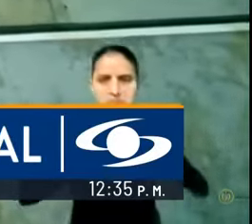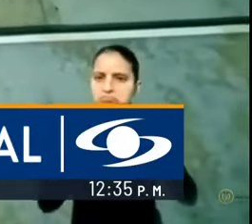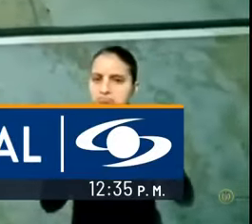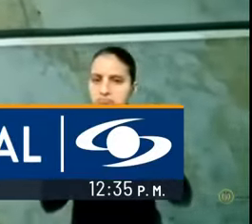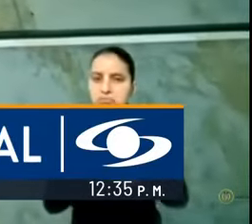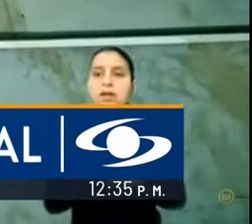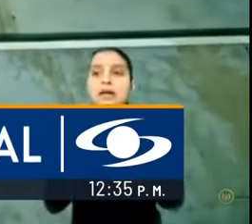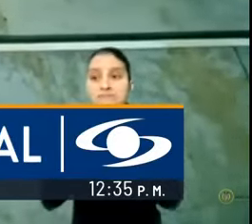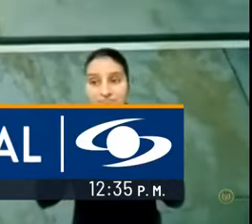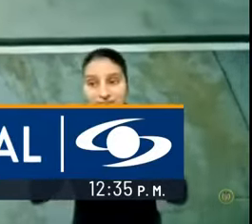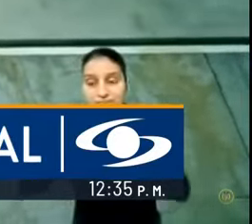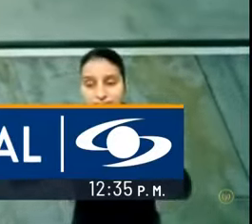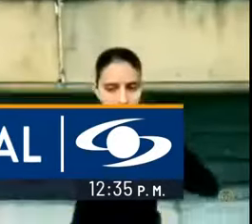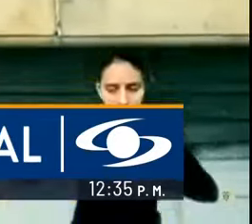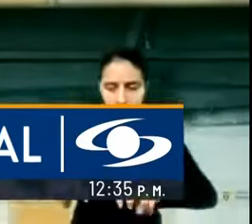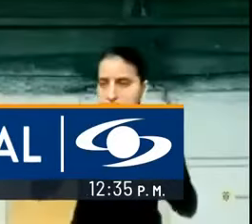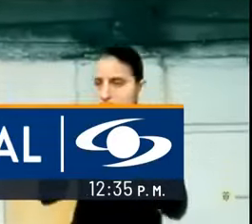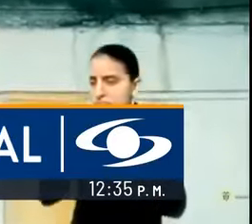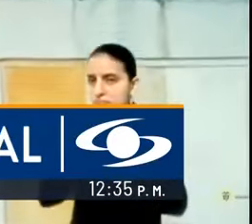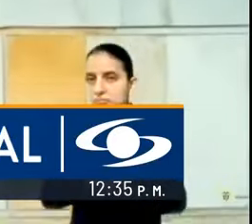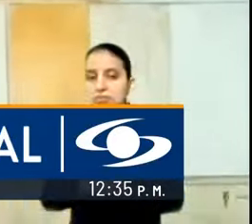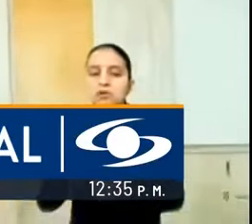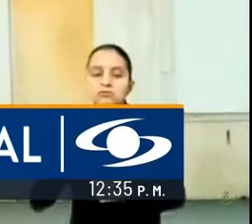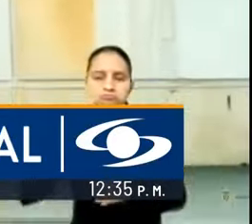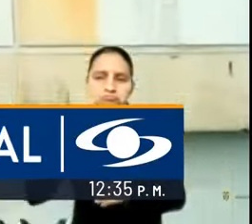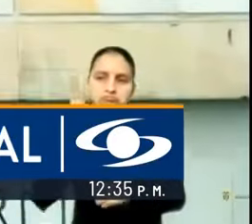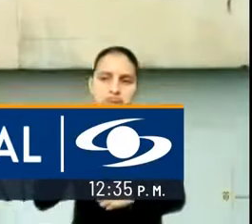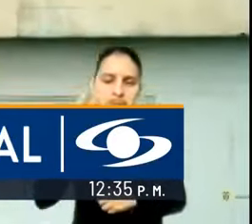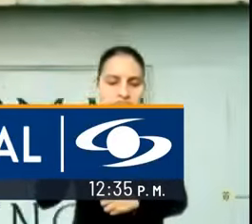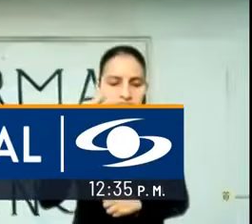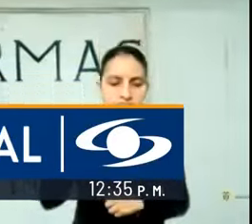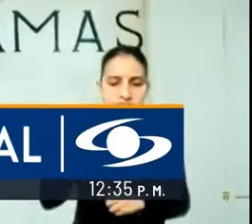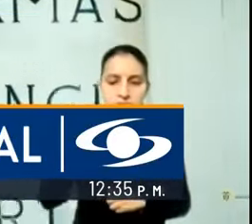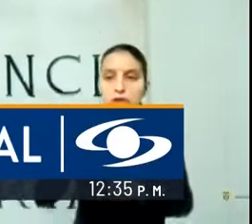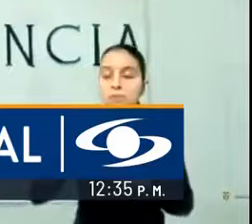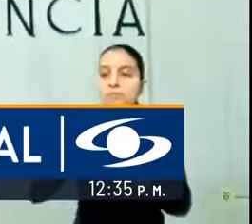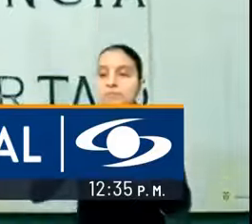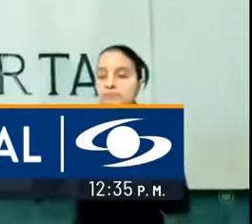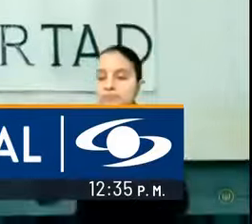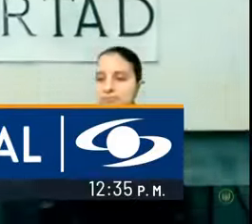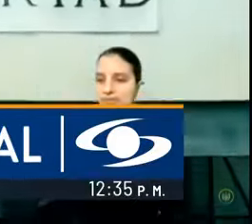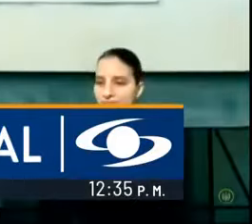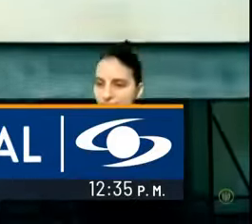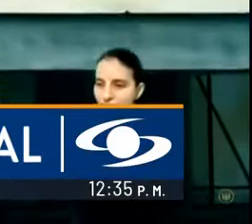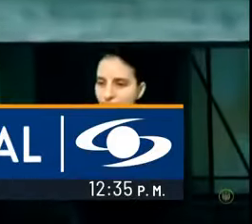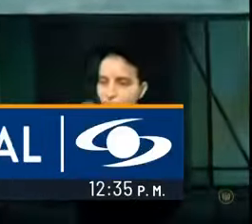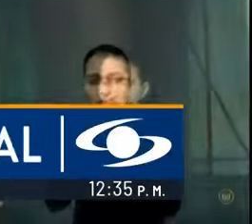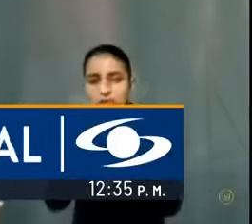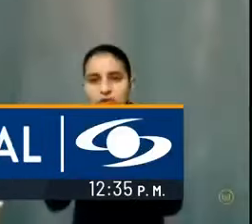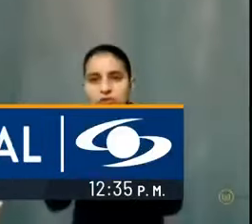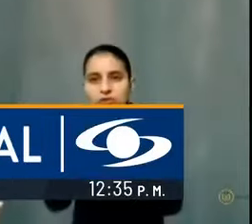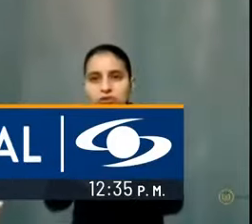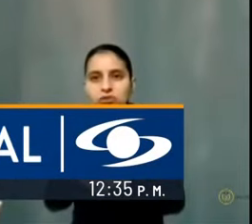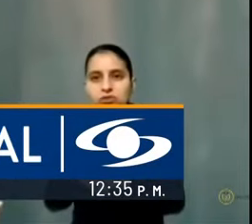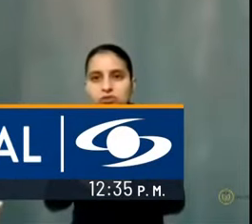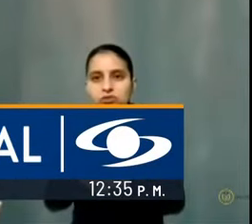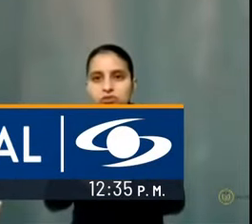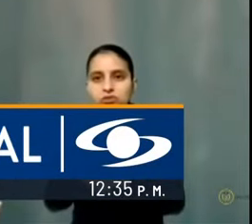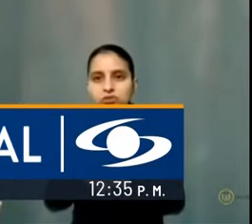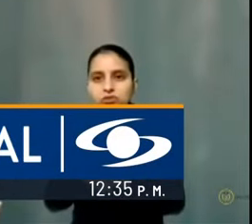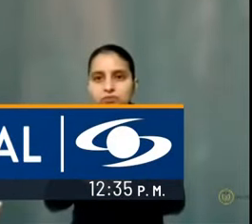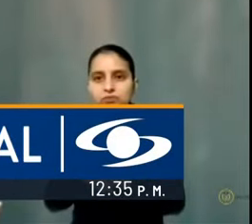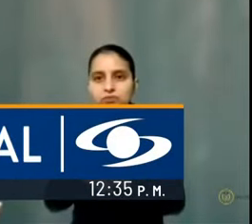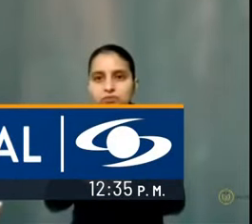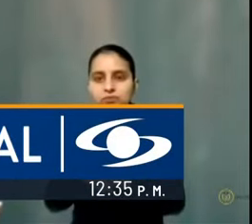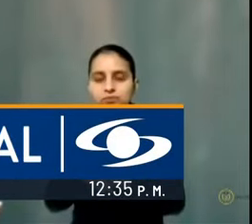esas mismas investigaciones, la parte de juzgamiento y el recurso extraordinario de casación y la acción de revisión. Al